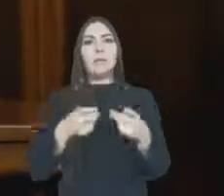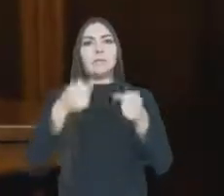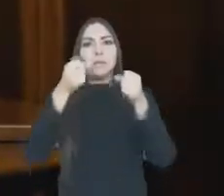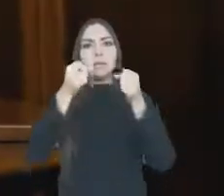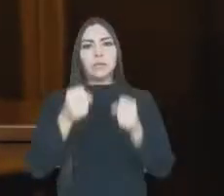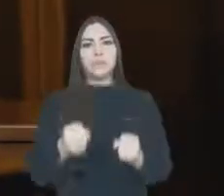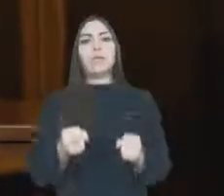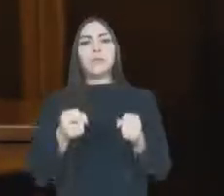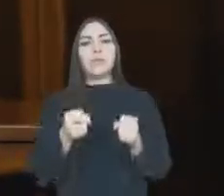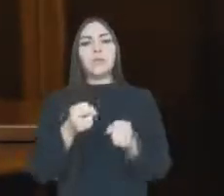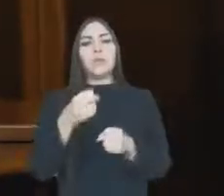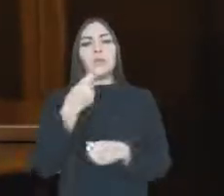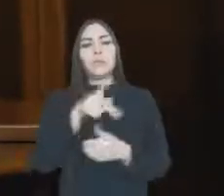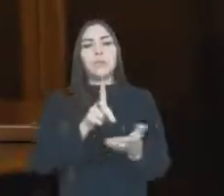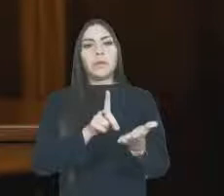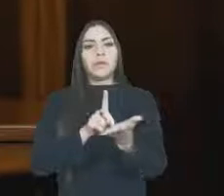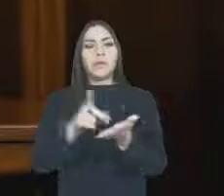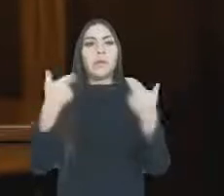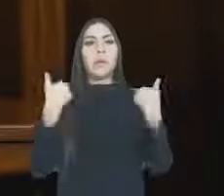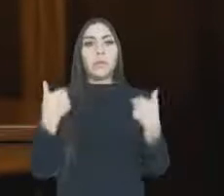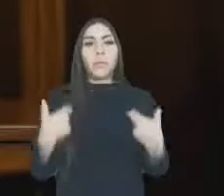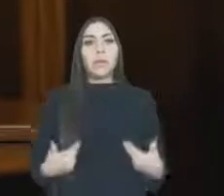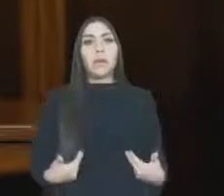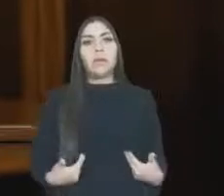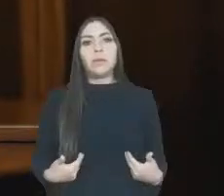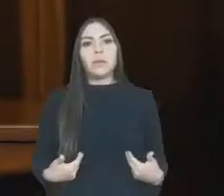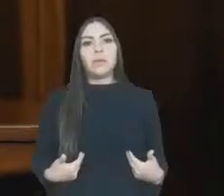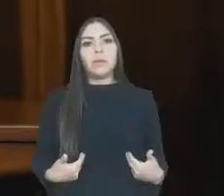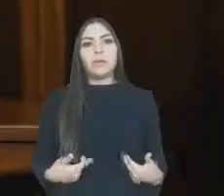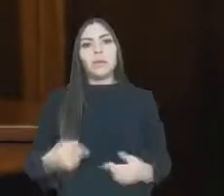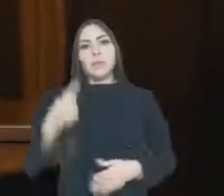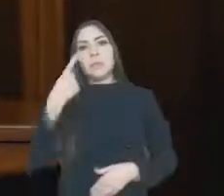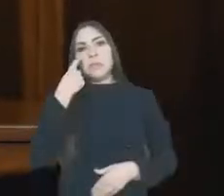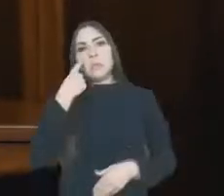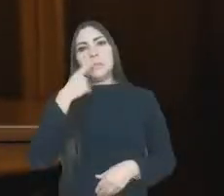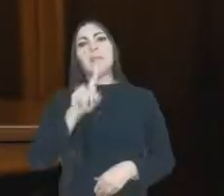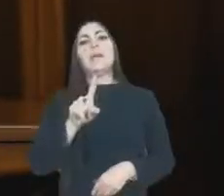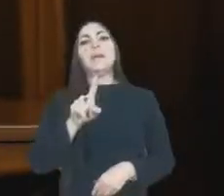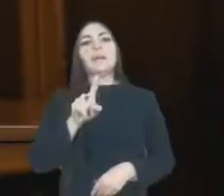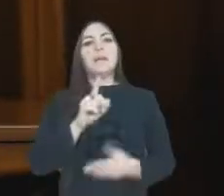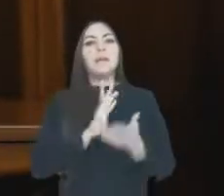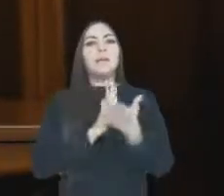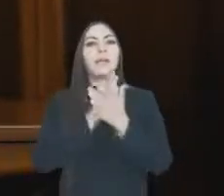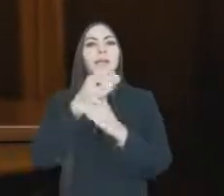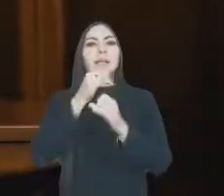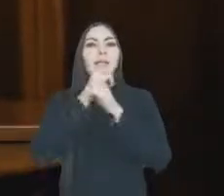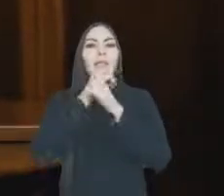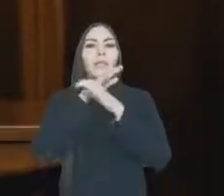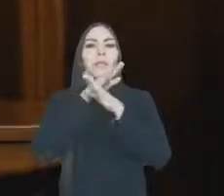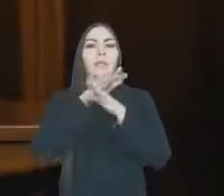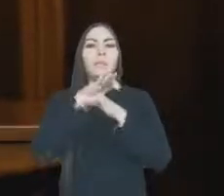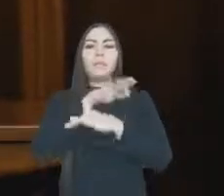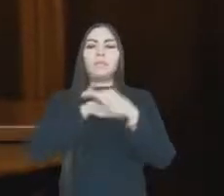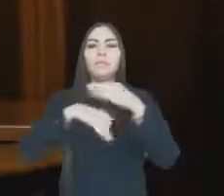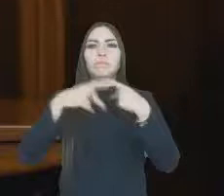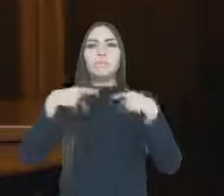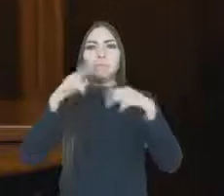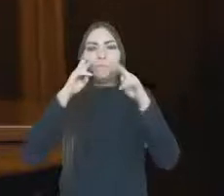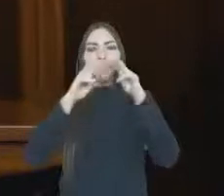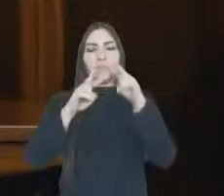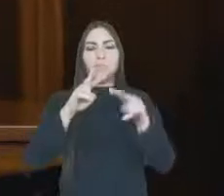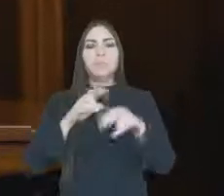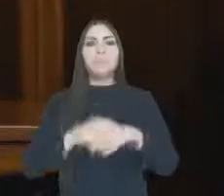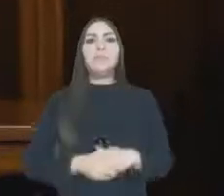efectiva el derecho humano al acceso a la información pública para